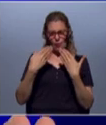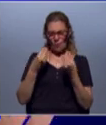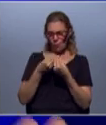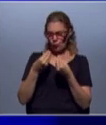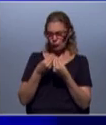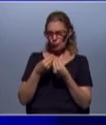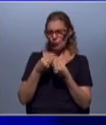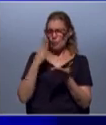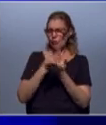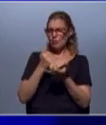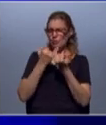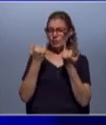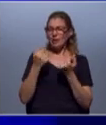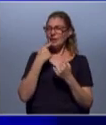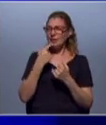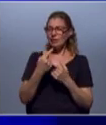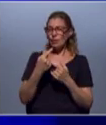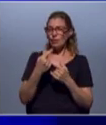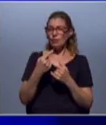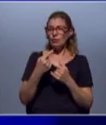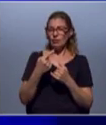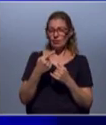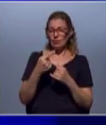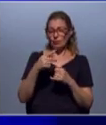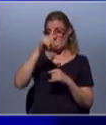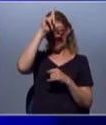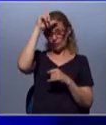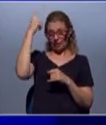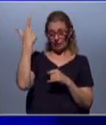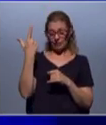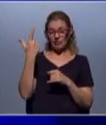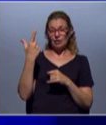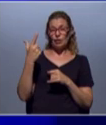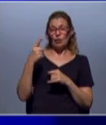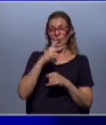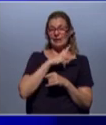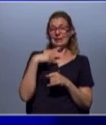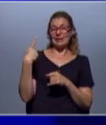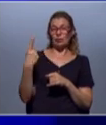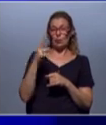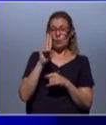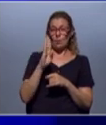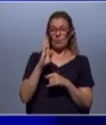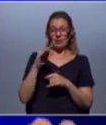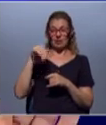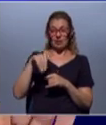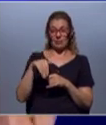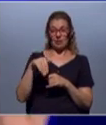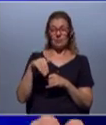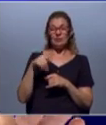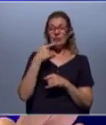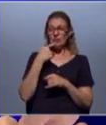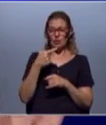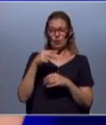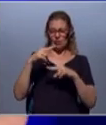últimos días dijo textualmente tras una reunión que tuvo luis lacalle pou el presidente electo con el director principal de upm sushi personal